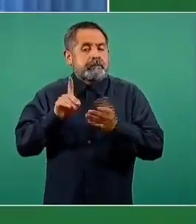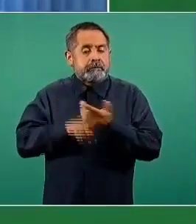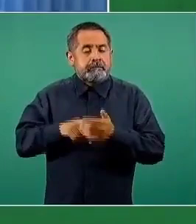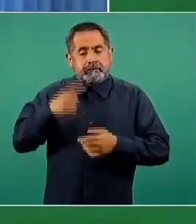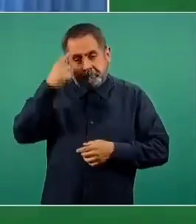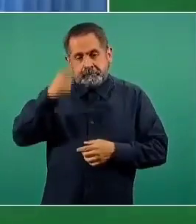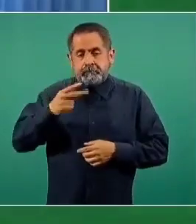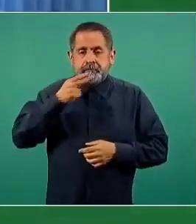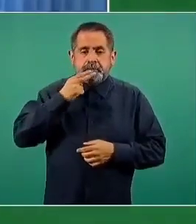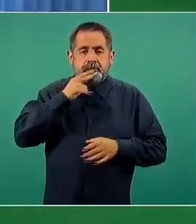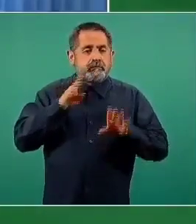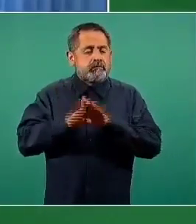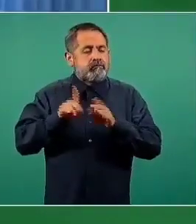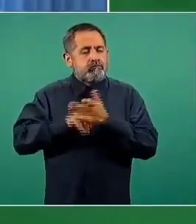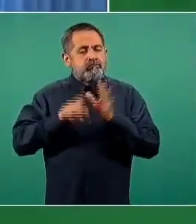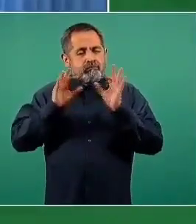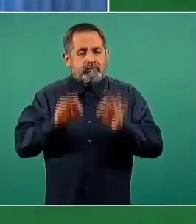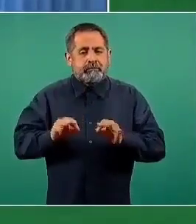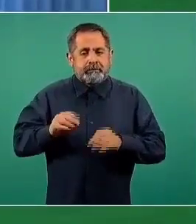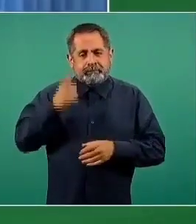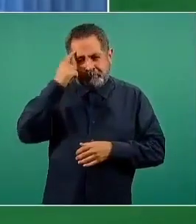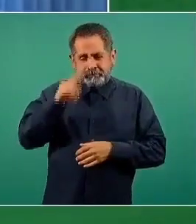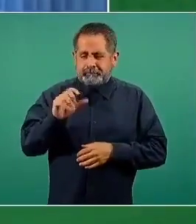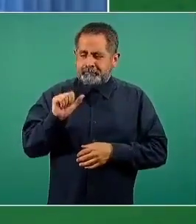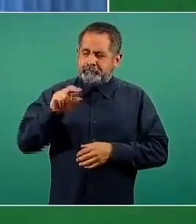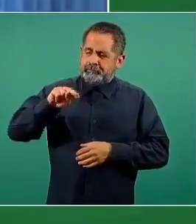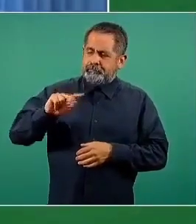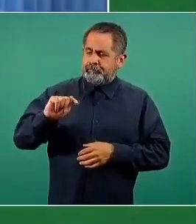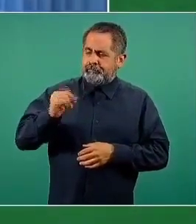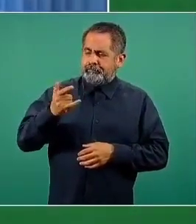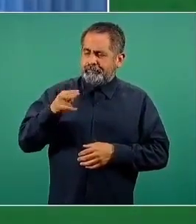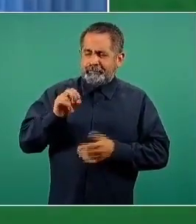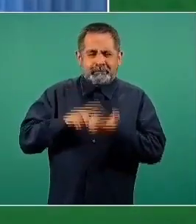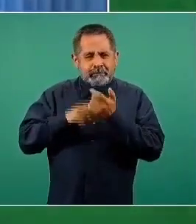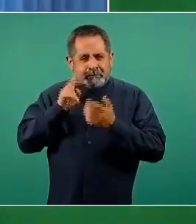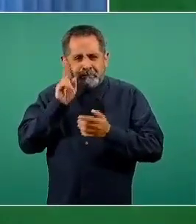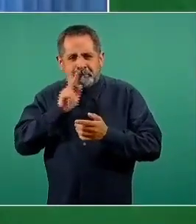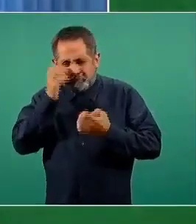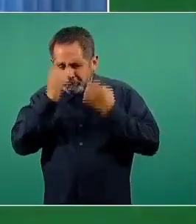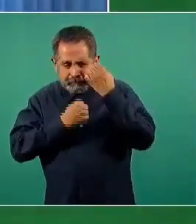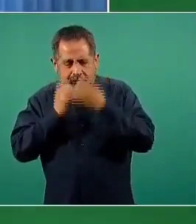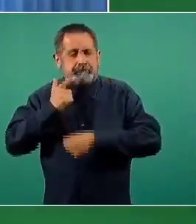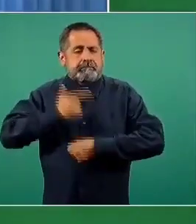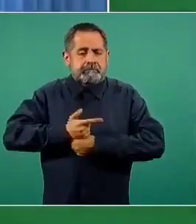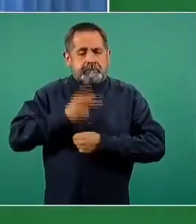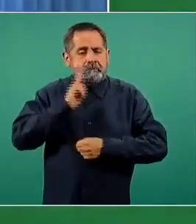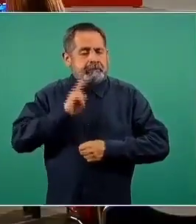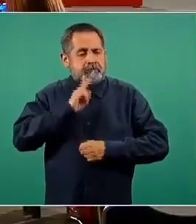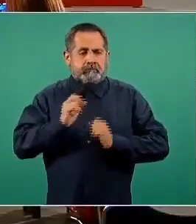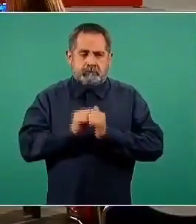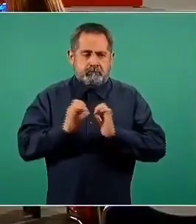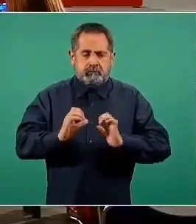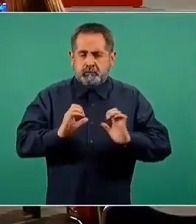del uso apropiado de las pruebas antigénicas de diagnóstico. La próxima, por favor.